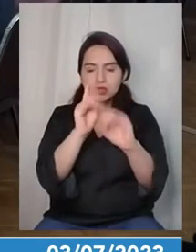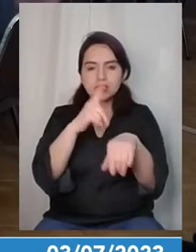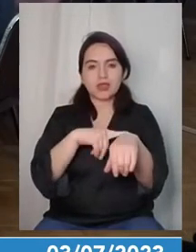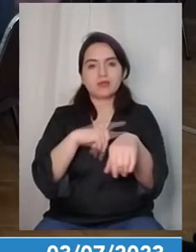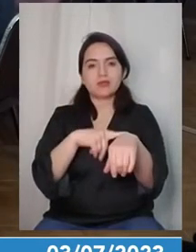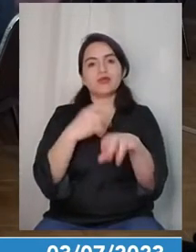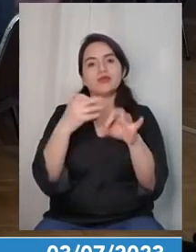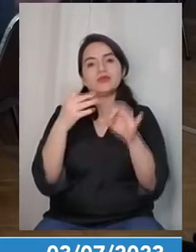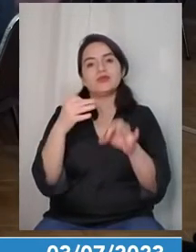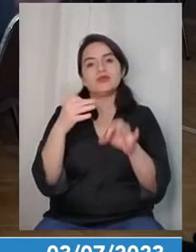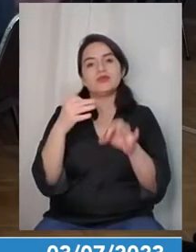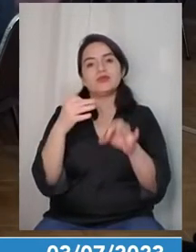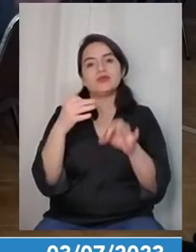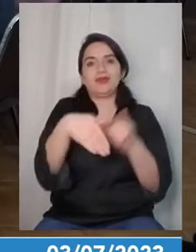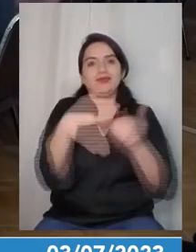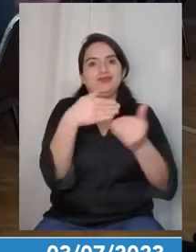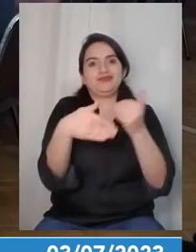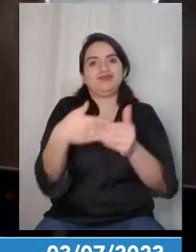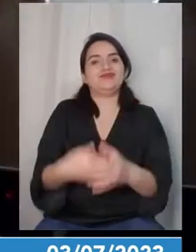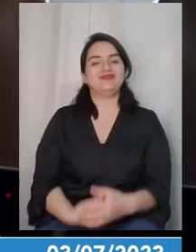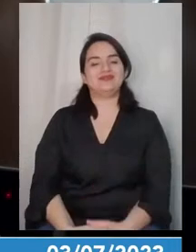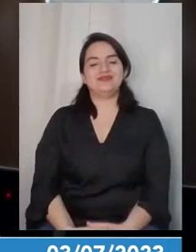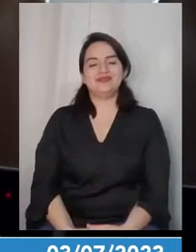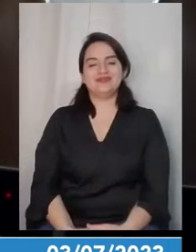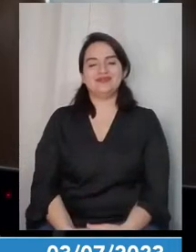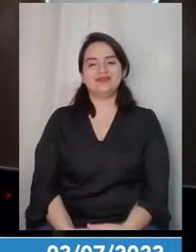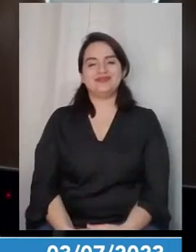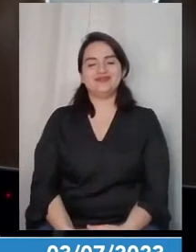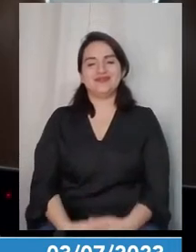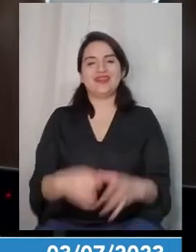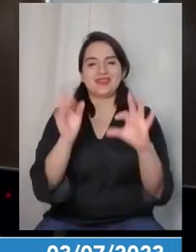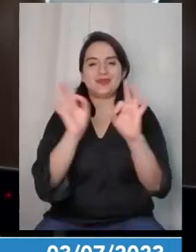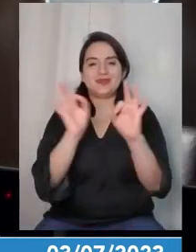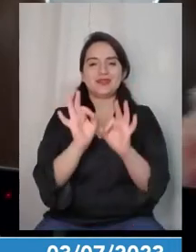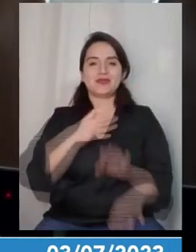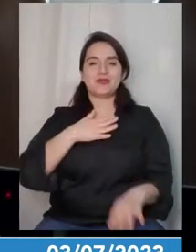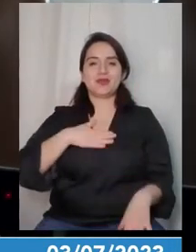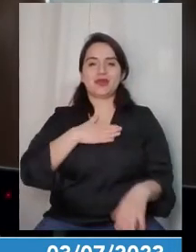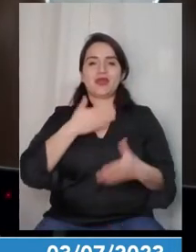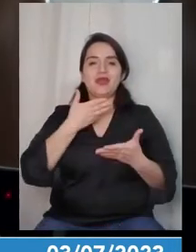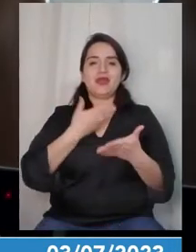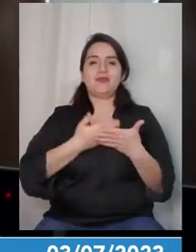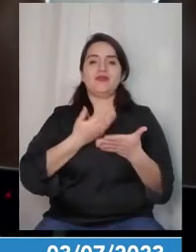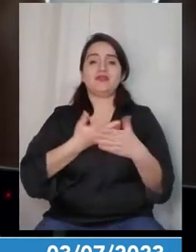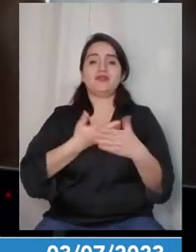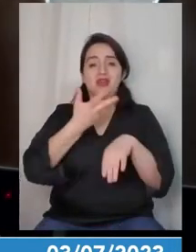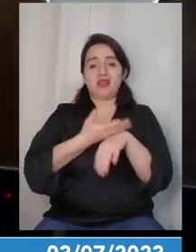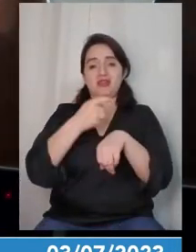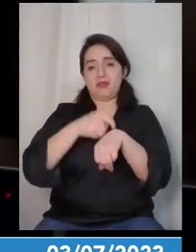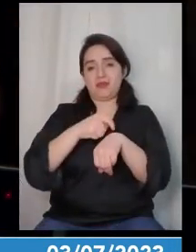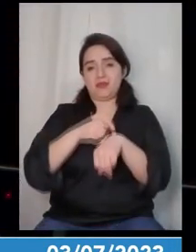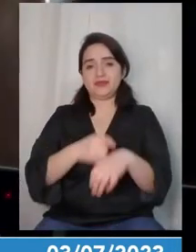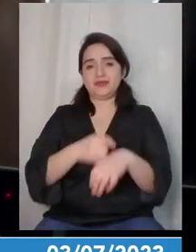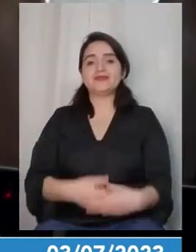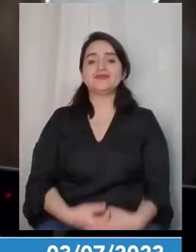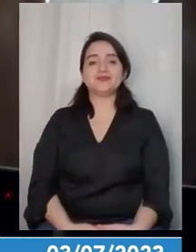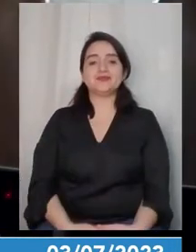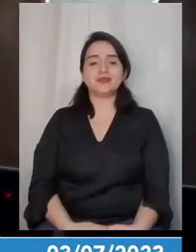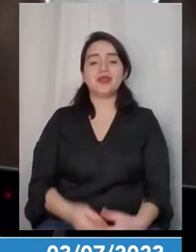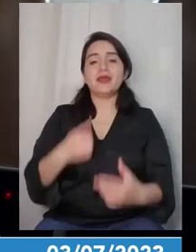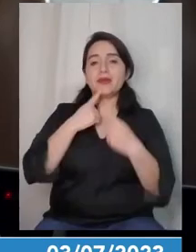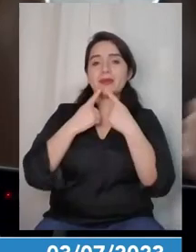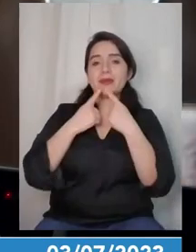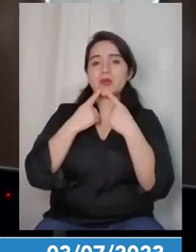parte de la explicación y me gustaría aprovechar, dado que hay tiempo para hacer preguntas, si podría